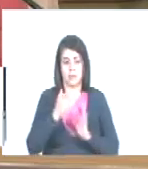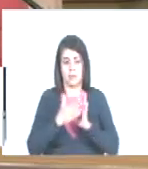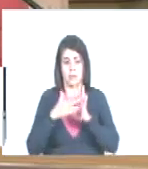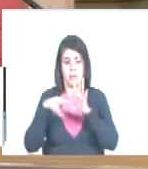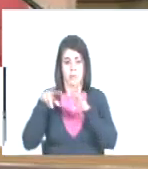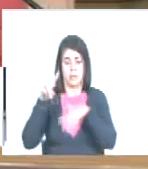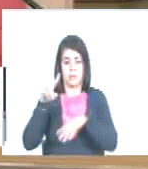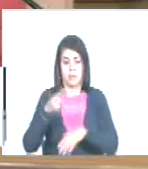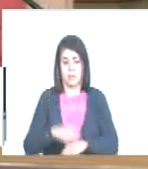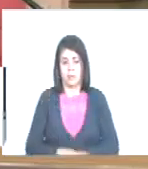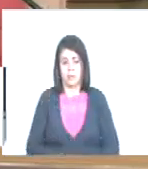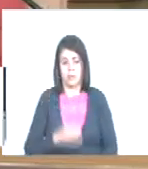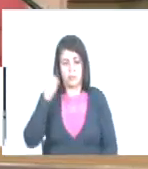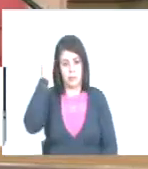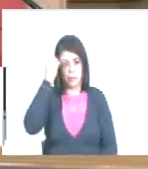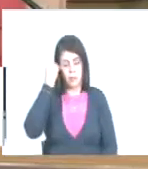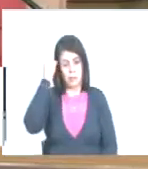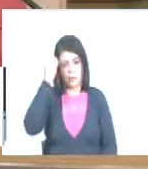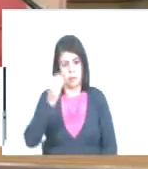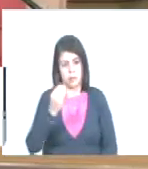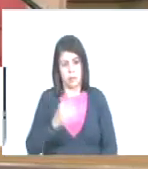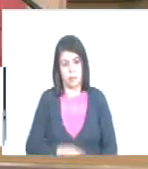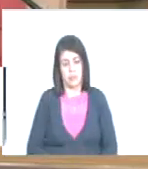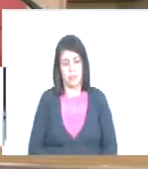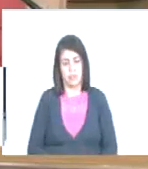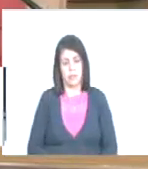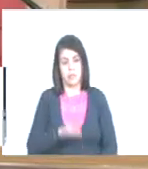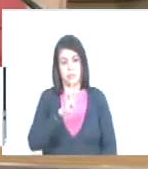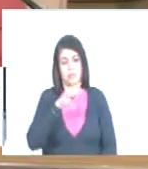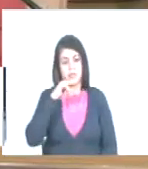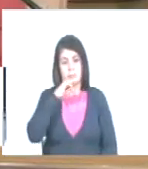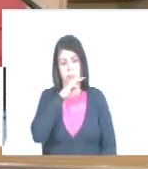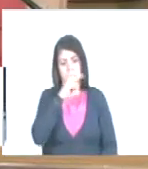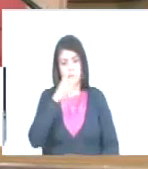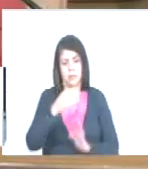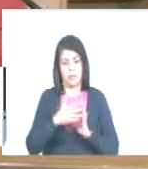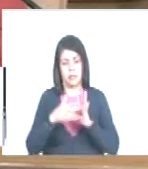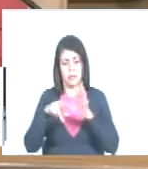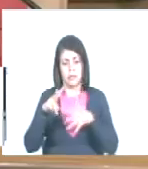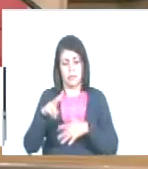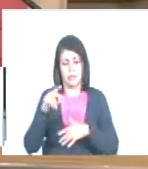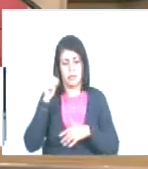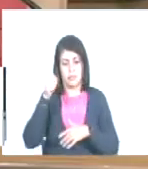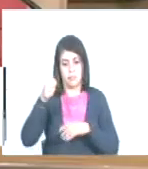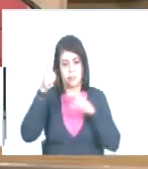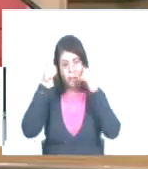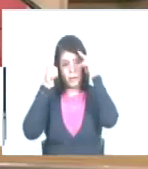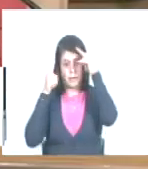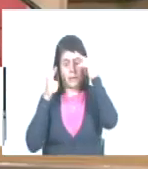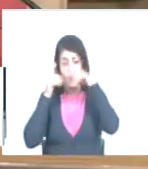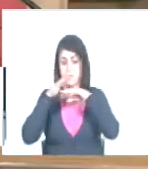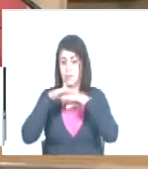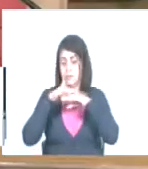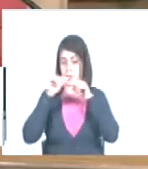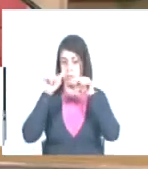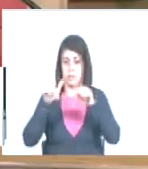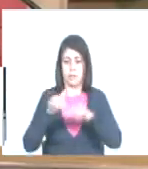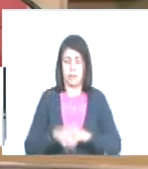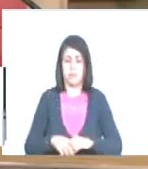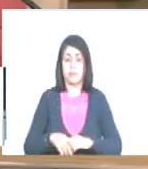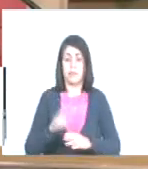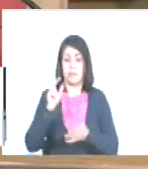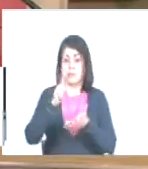2012. Considerando que el 4 de octubre de 2012, el comandante eterno Hugo Rafael Chávez Frías